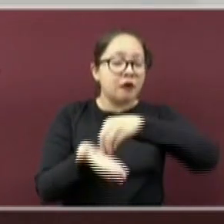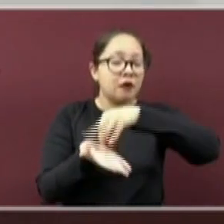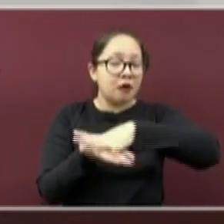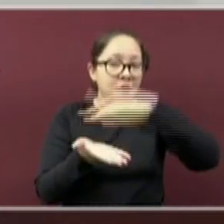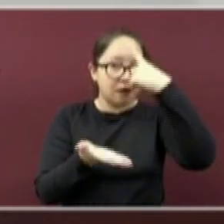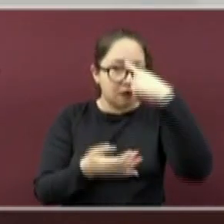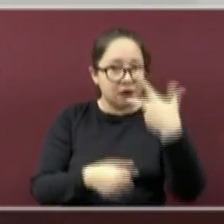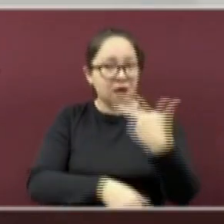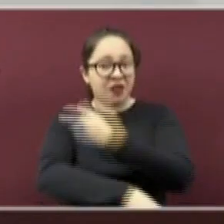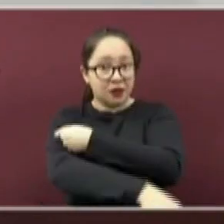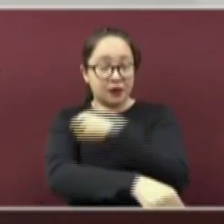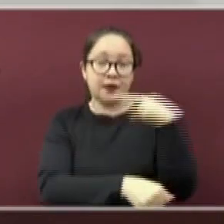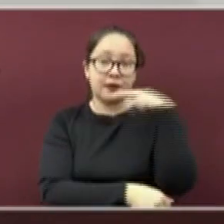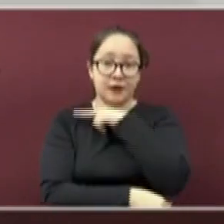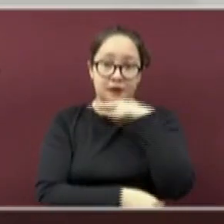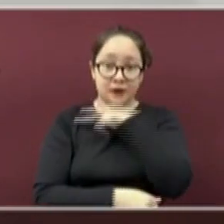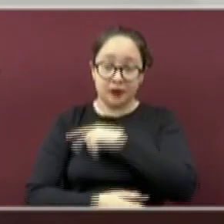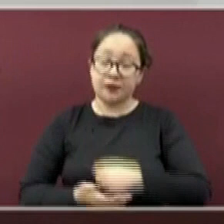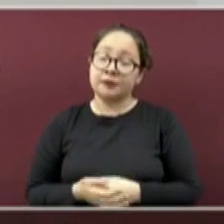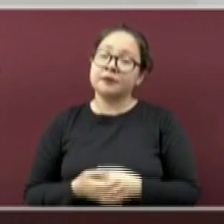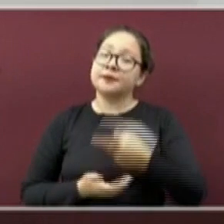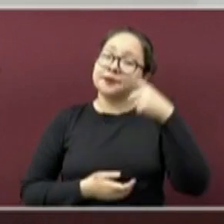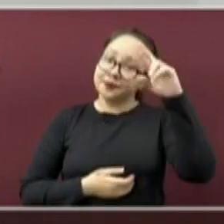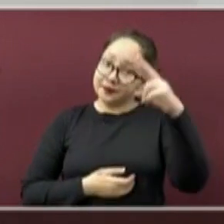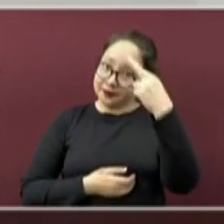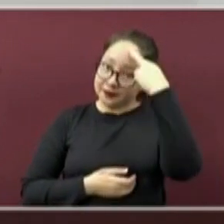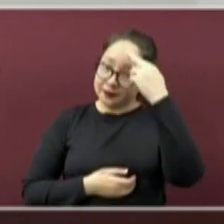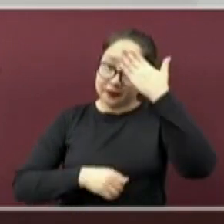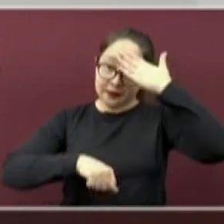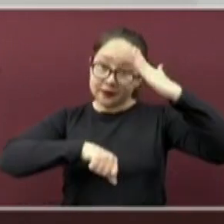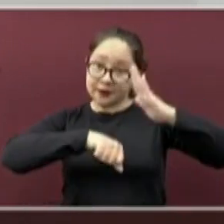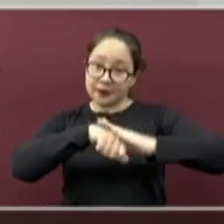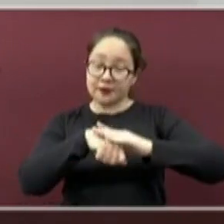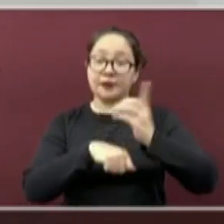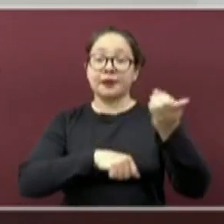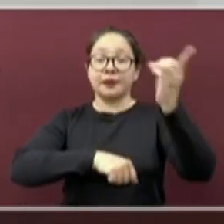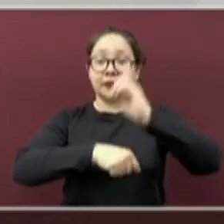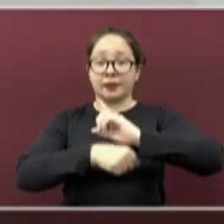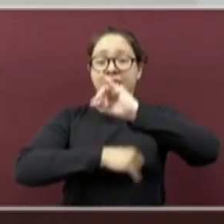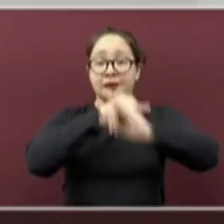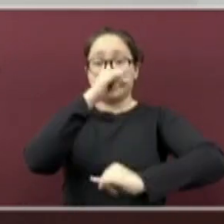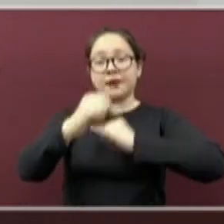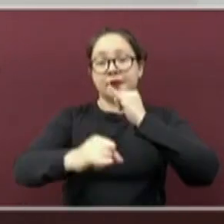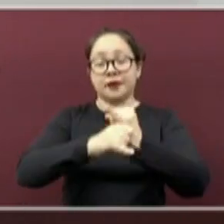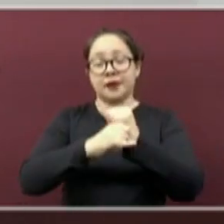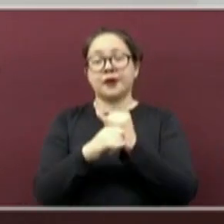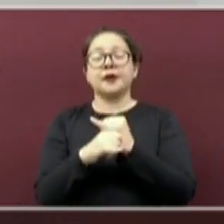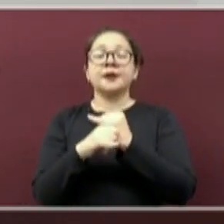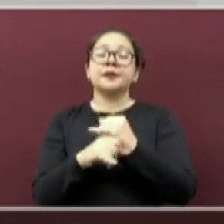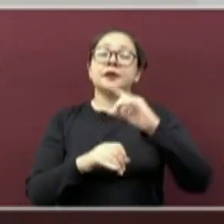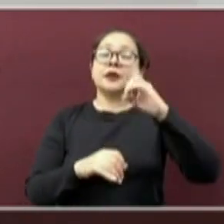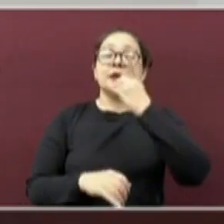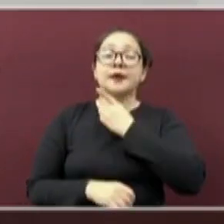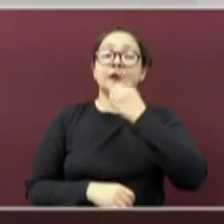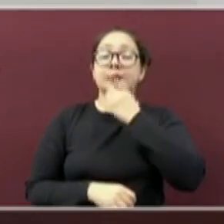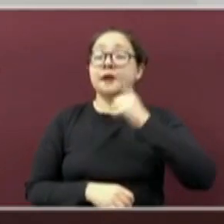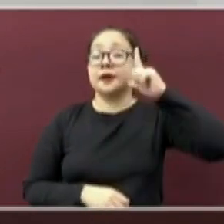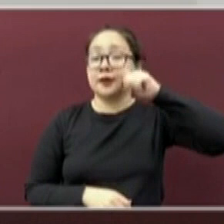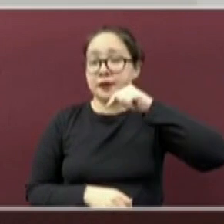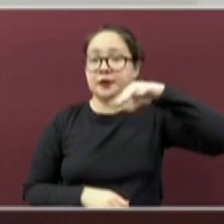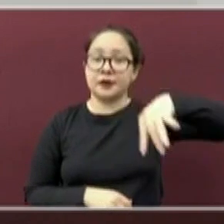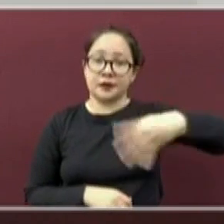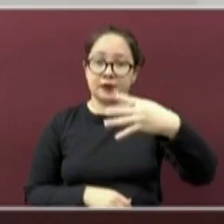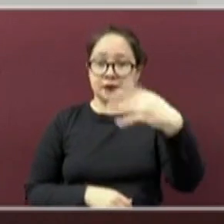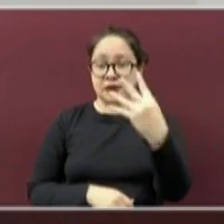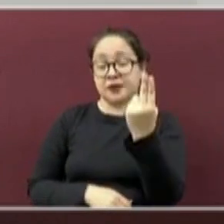posible. Todo esto se los digo en el marco de la conmemoración del Día Mundial de la Diabetes, que se celebra mañana, 14 de